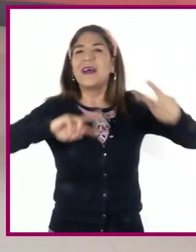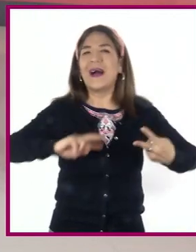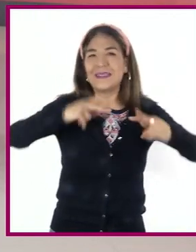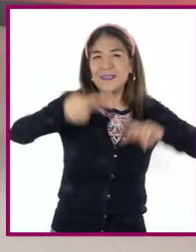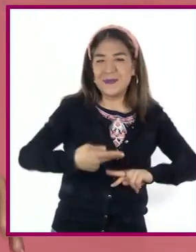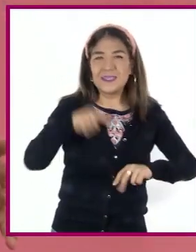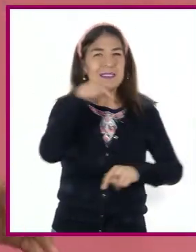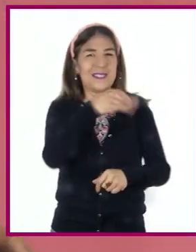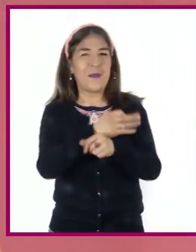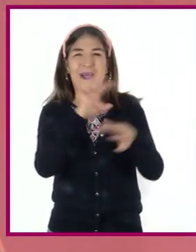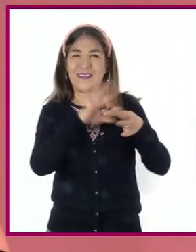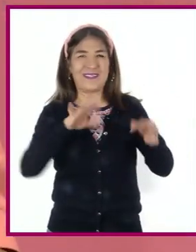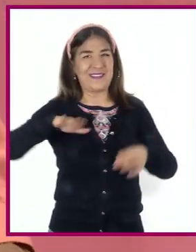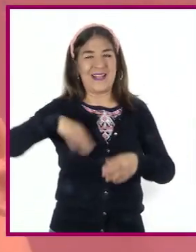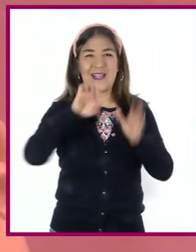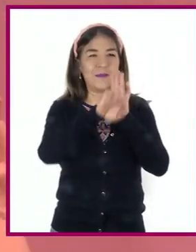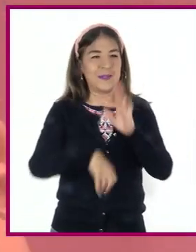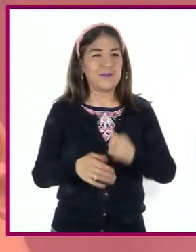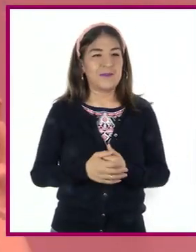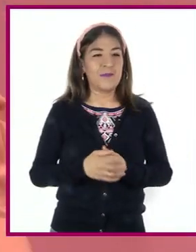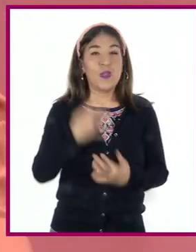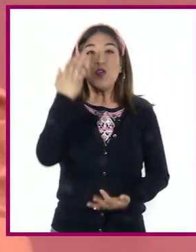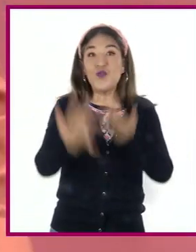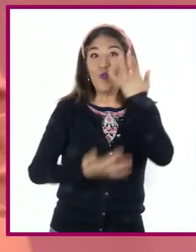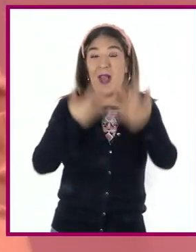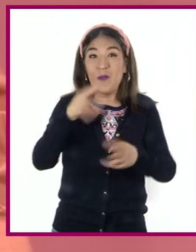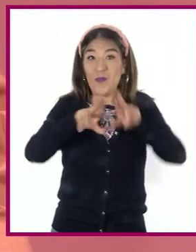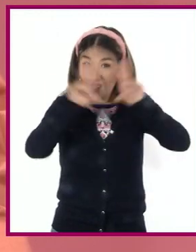Ring, ring,